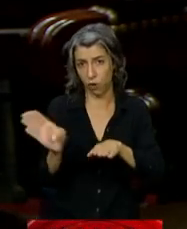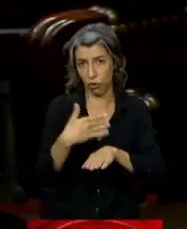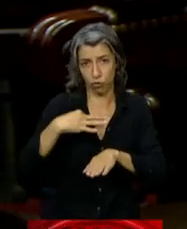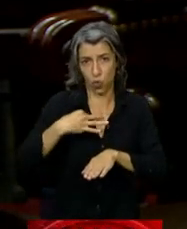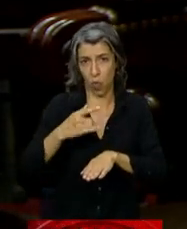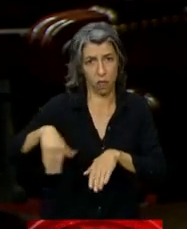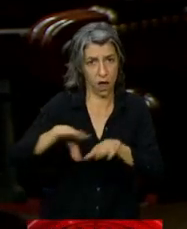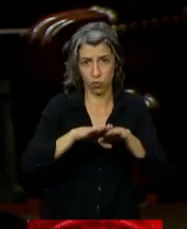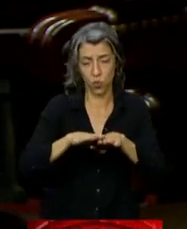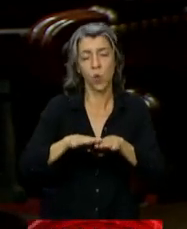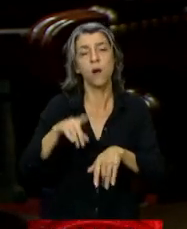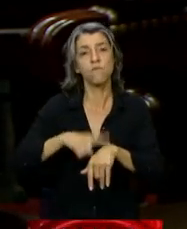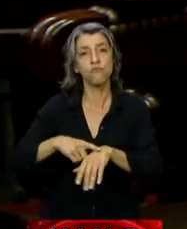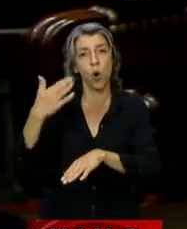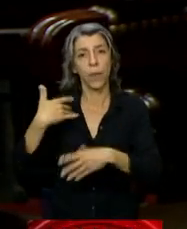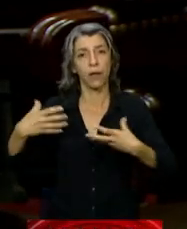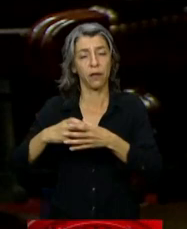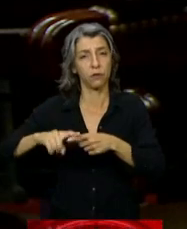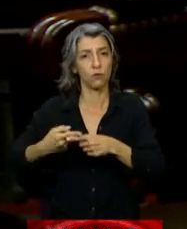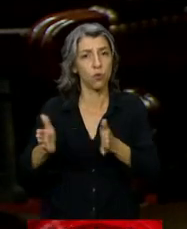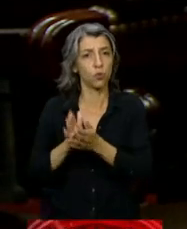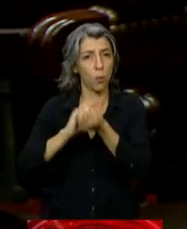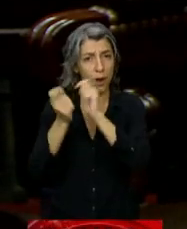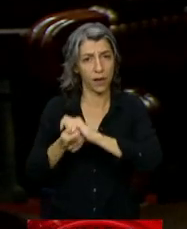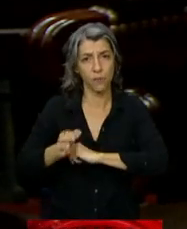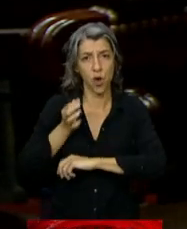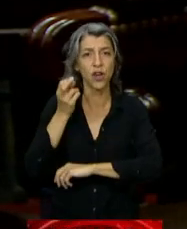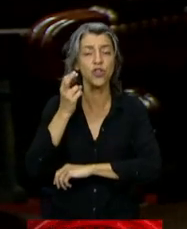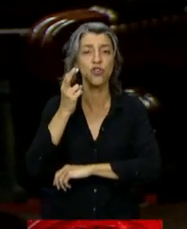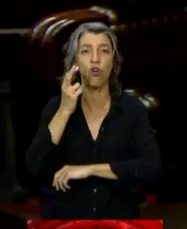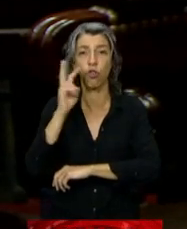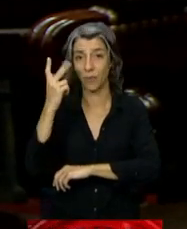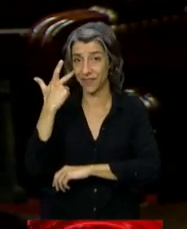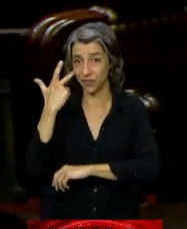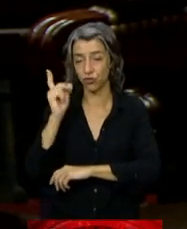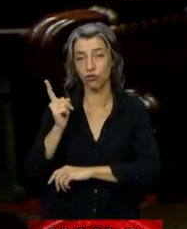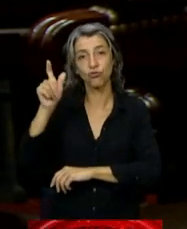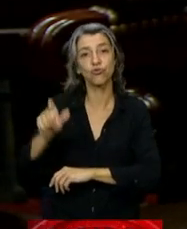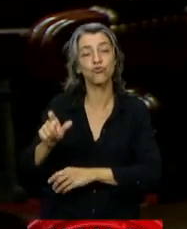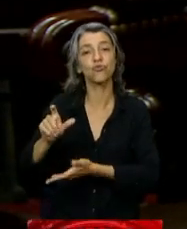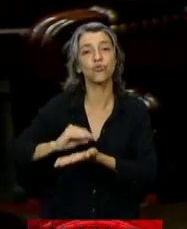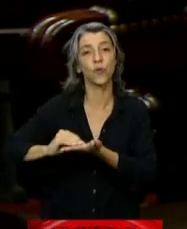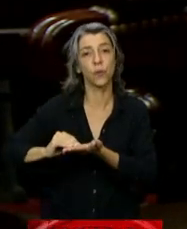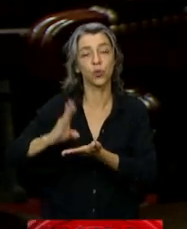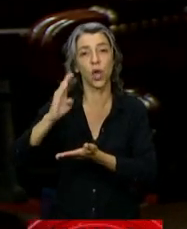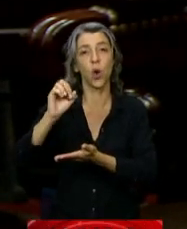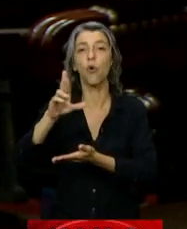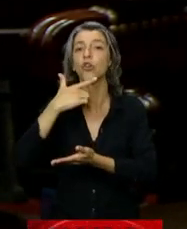miembros de Juntos por el Cambio, en el año 2018, encabezados por el diputado Luis